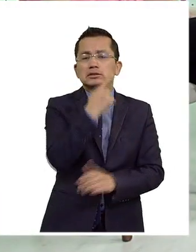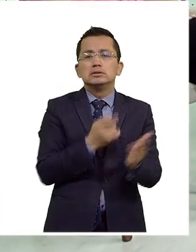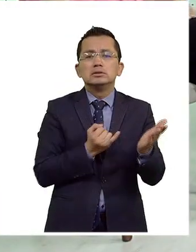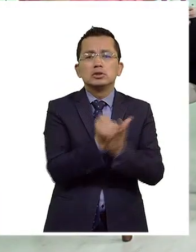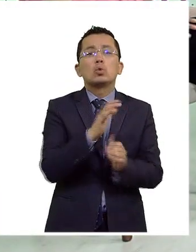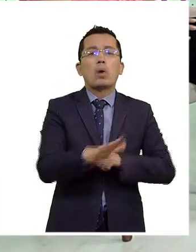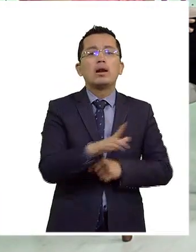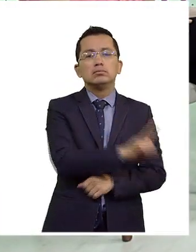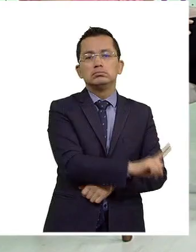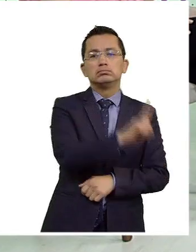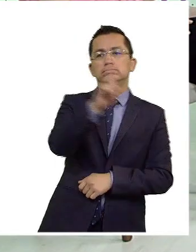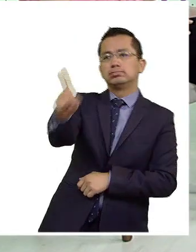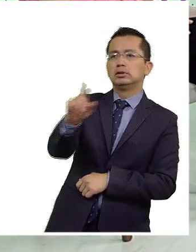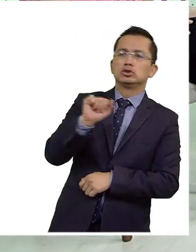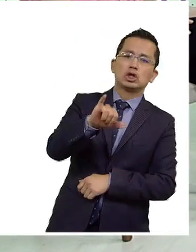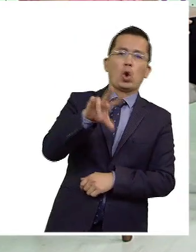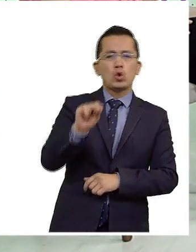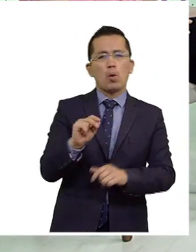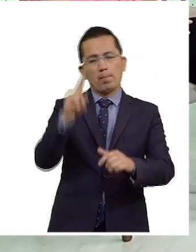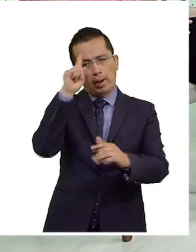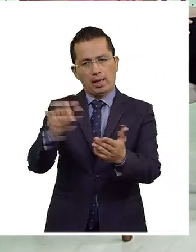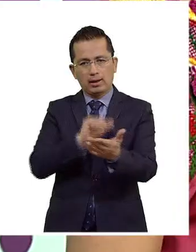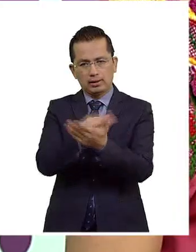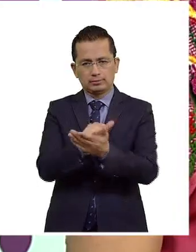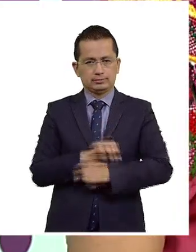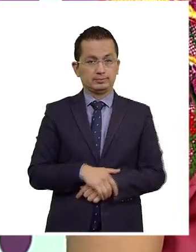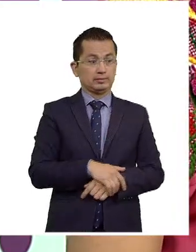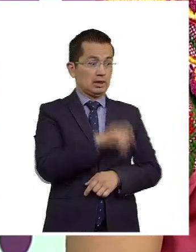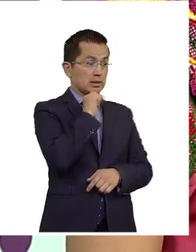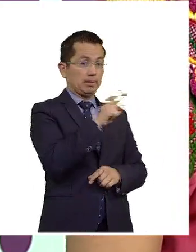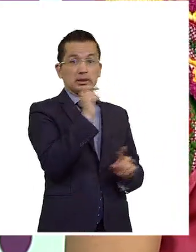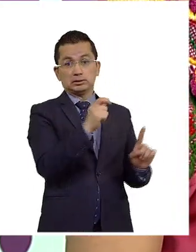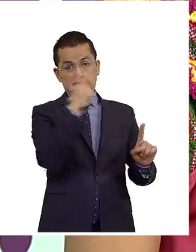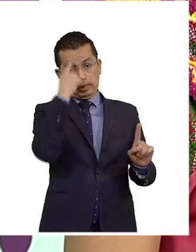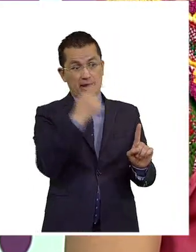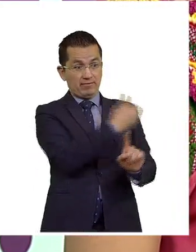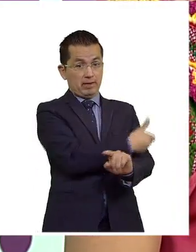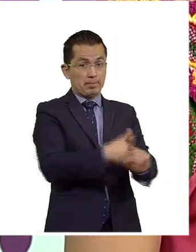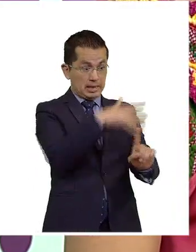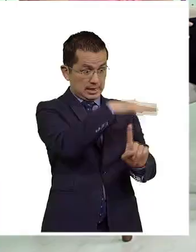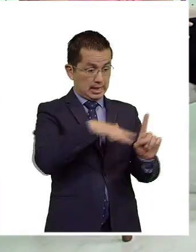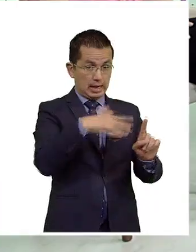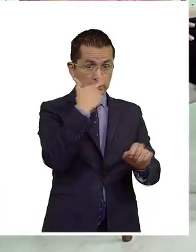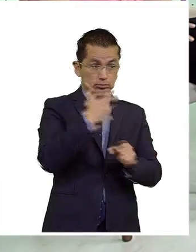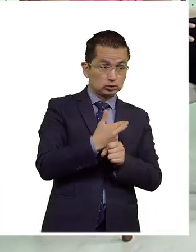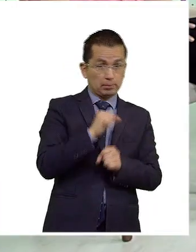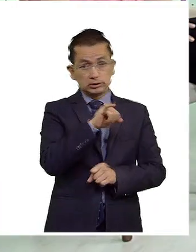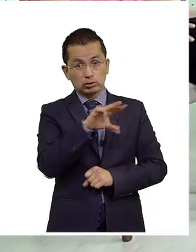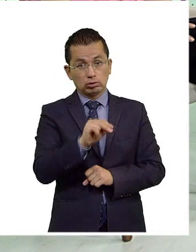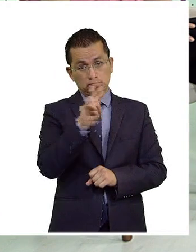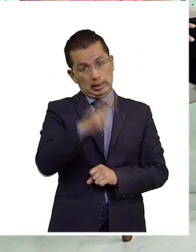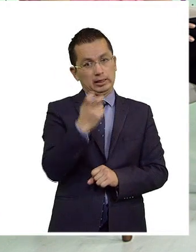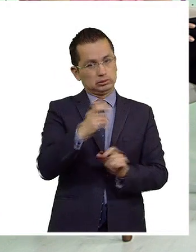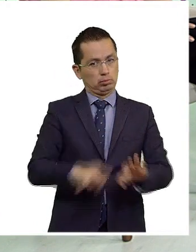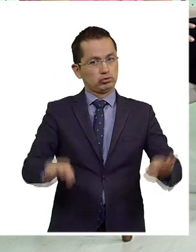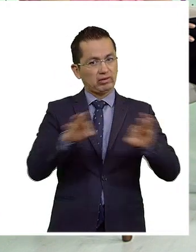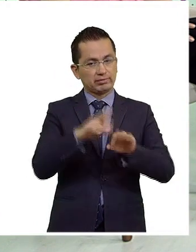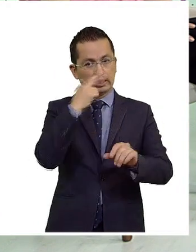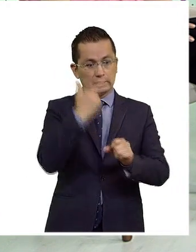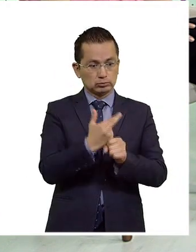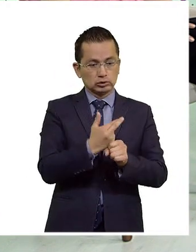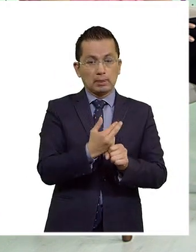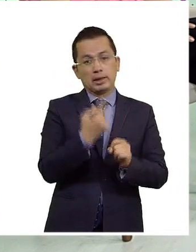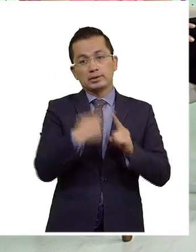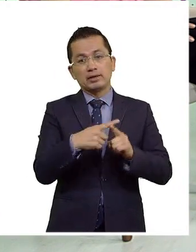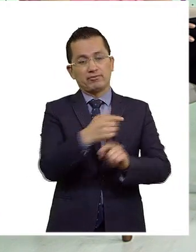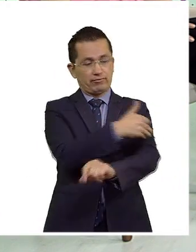ser responsable, porque este es un tema de responsabilidad. Claro. ¿No? Tendría que estar así. Absolutamente. Pues esperemos